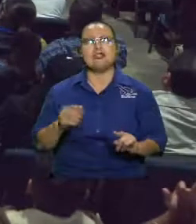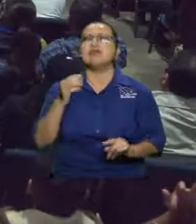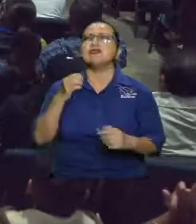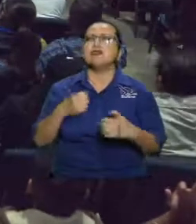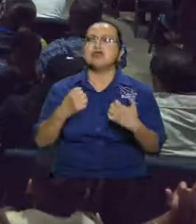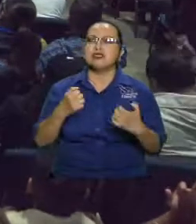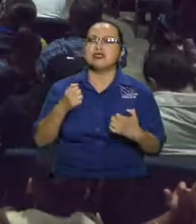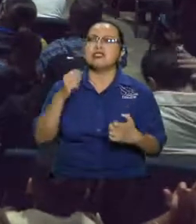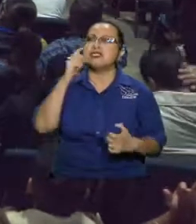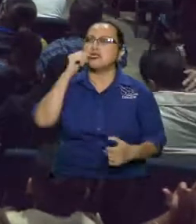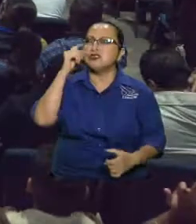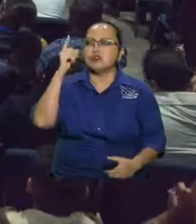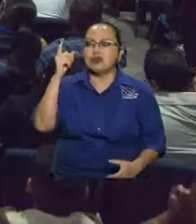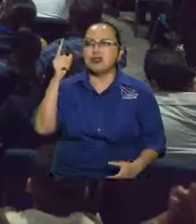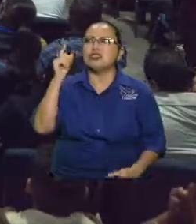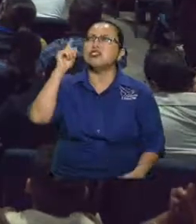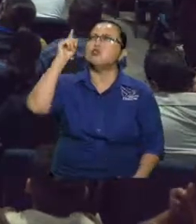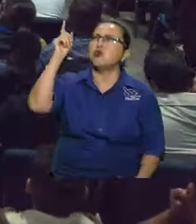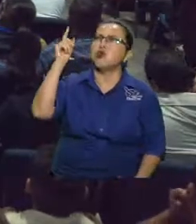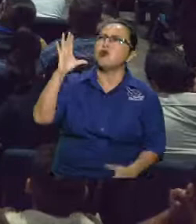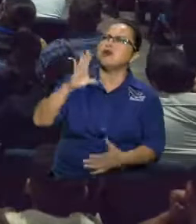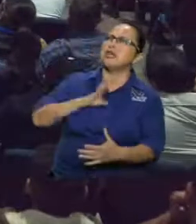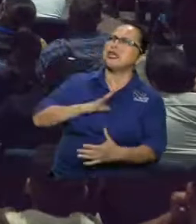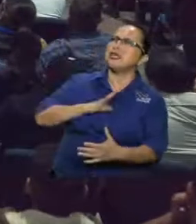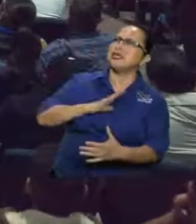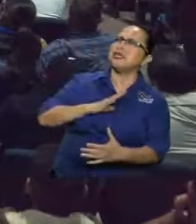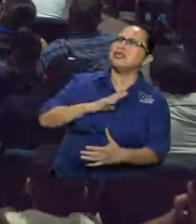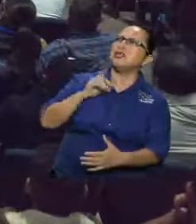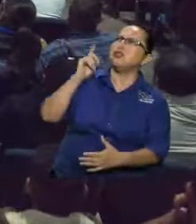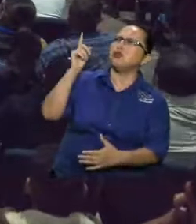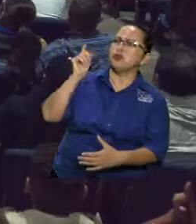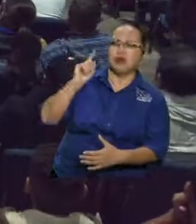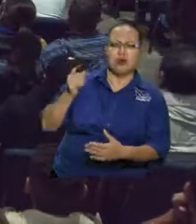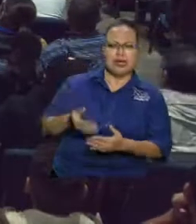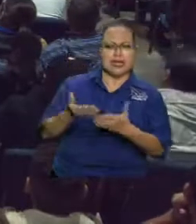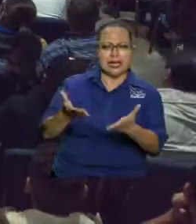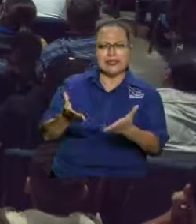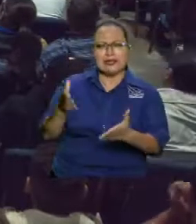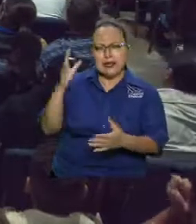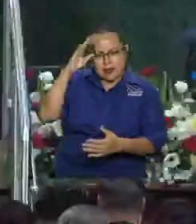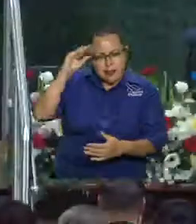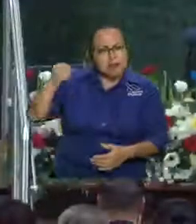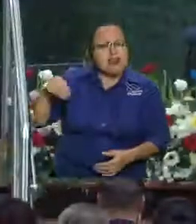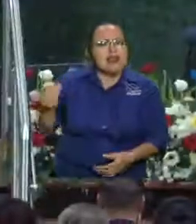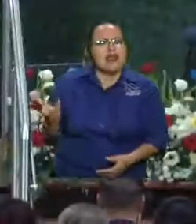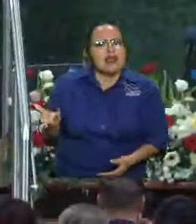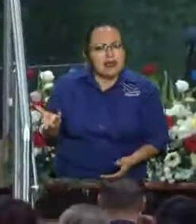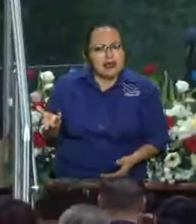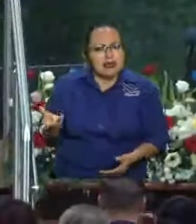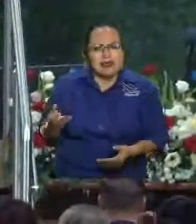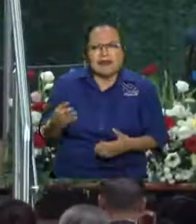entonces me paro y le digo, Señor, pero si tú tienes y no le se los das, ¿por qué será?